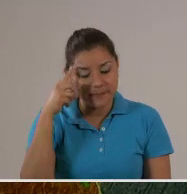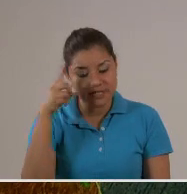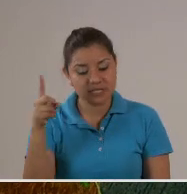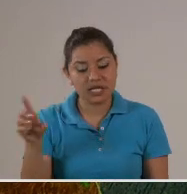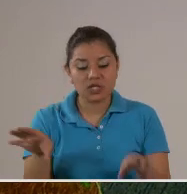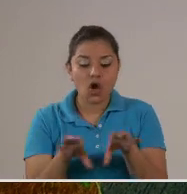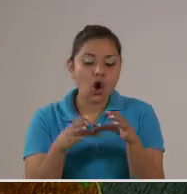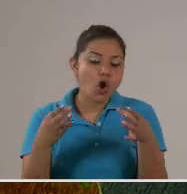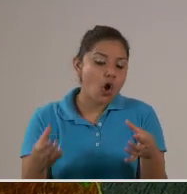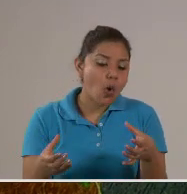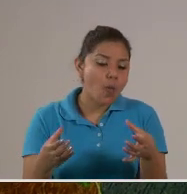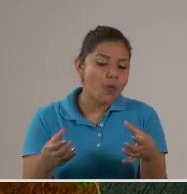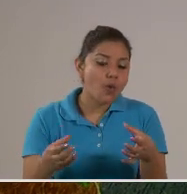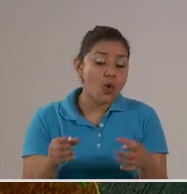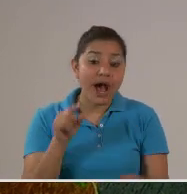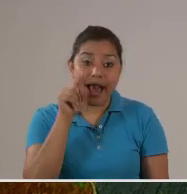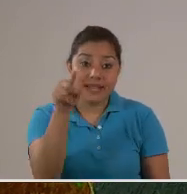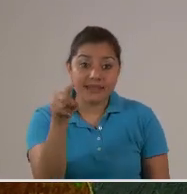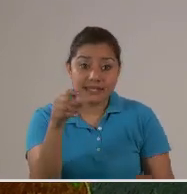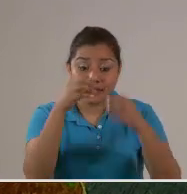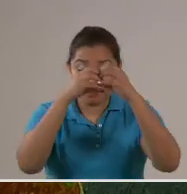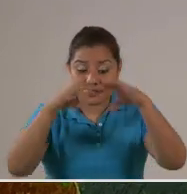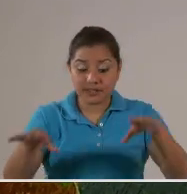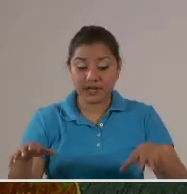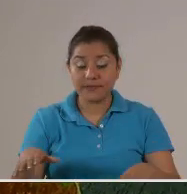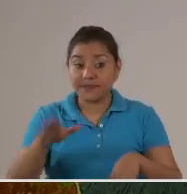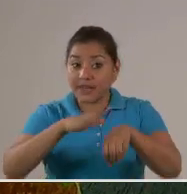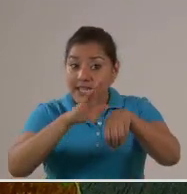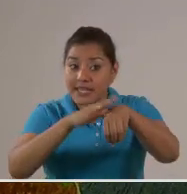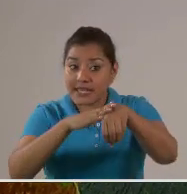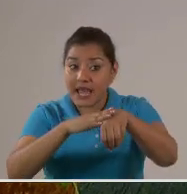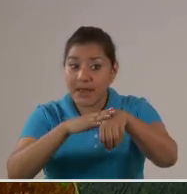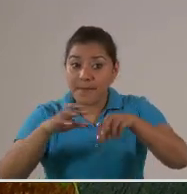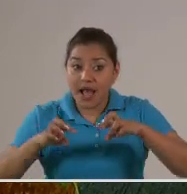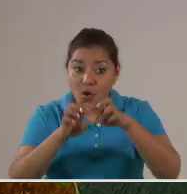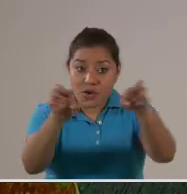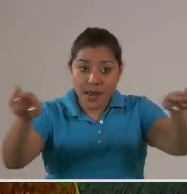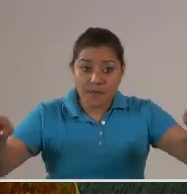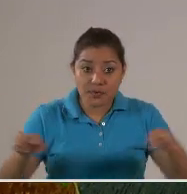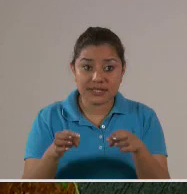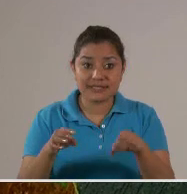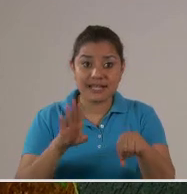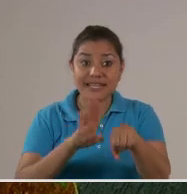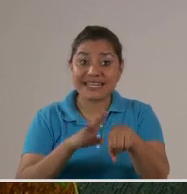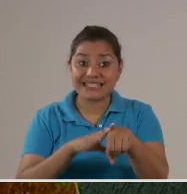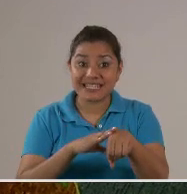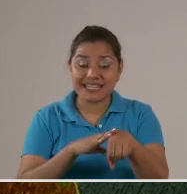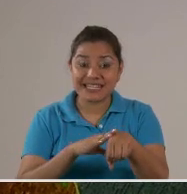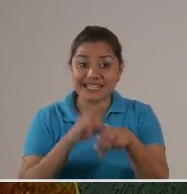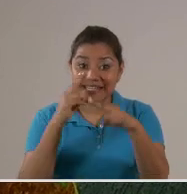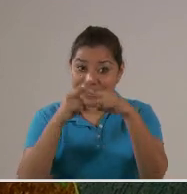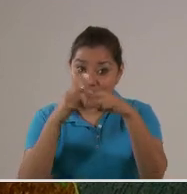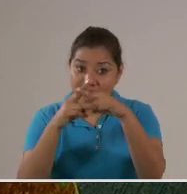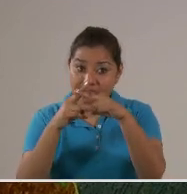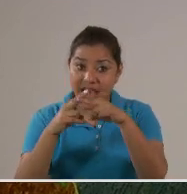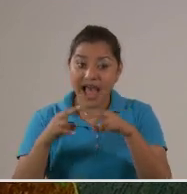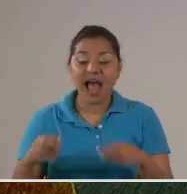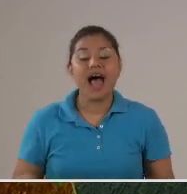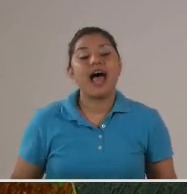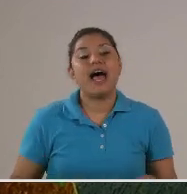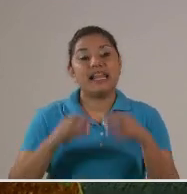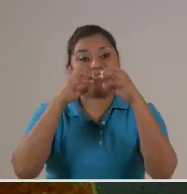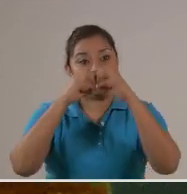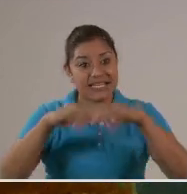y llama a a que le ayuden a una potestad que se llama destructor